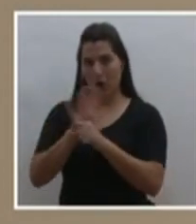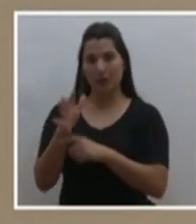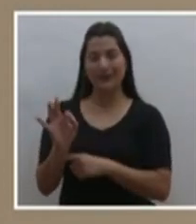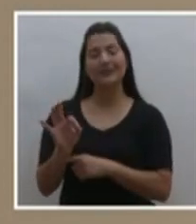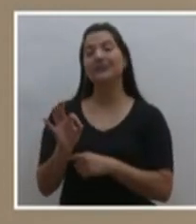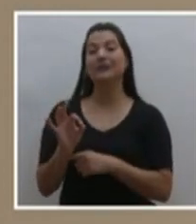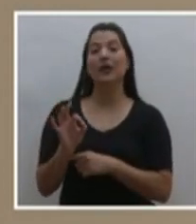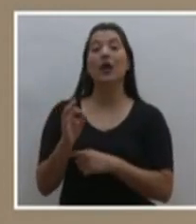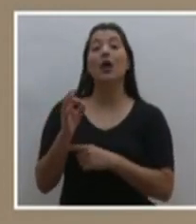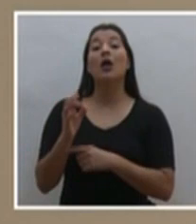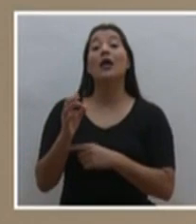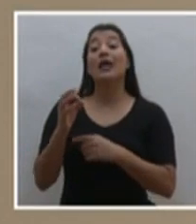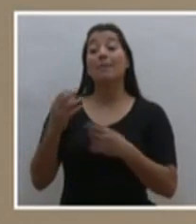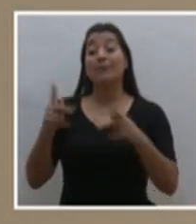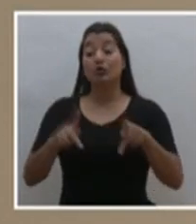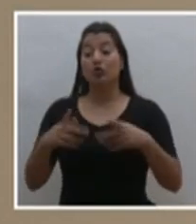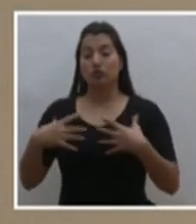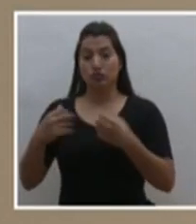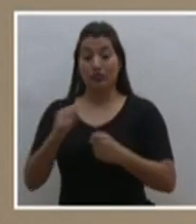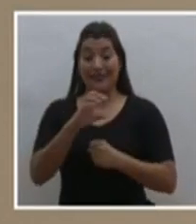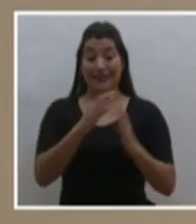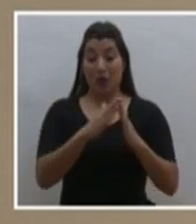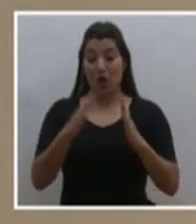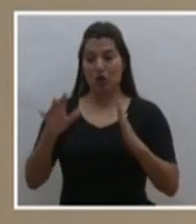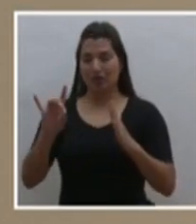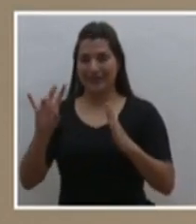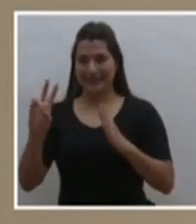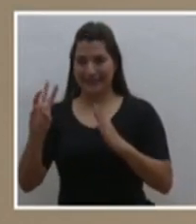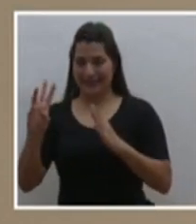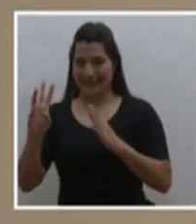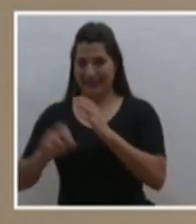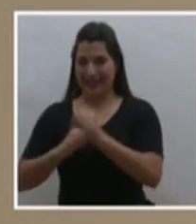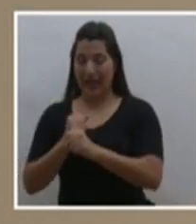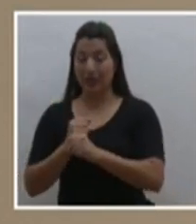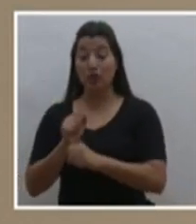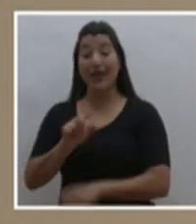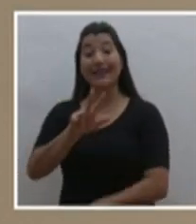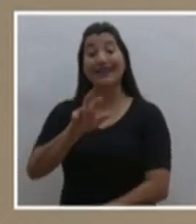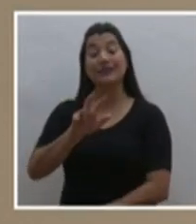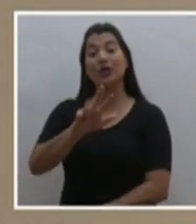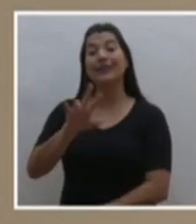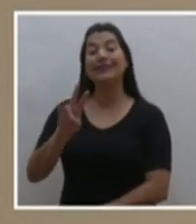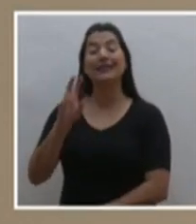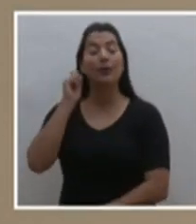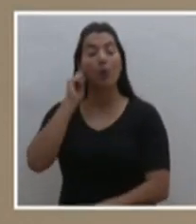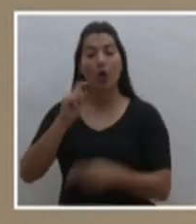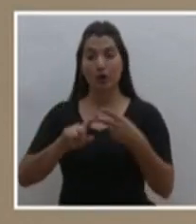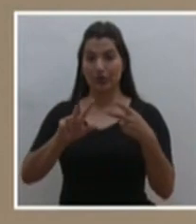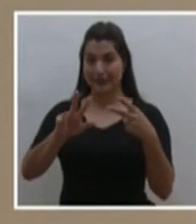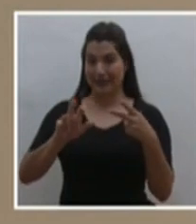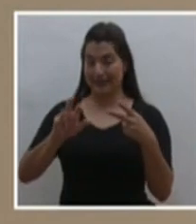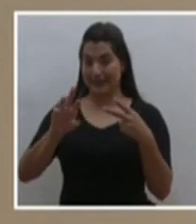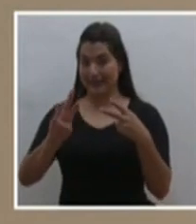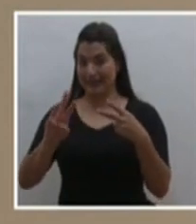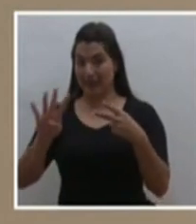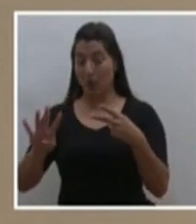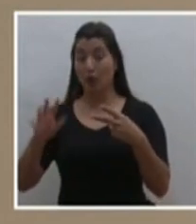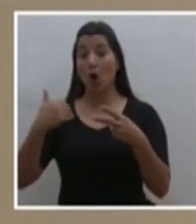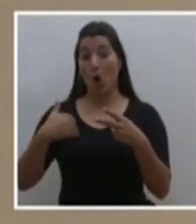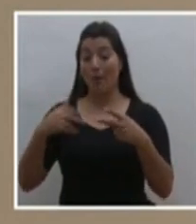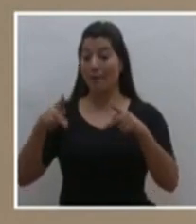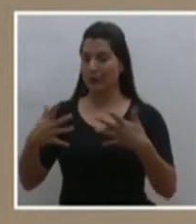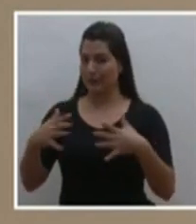rango de edad de 0 a los 86 años, de los cuales 337 son mujeres y 364